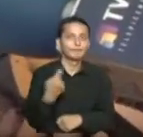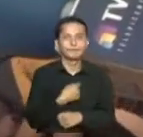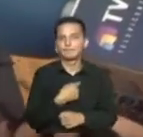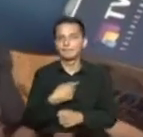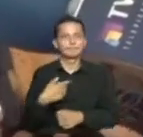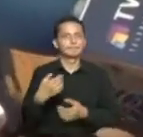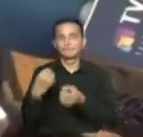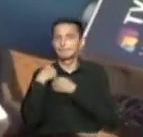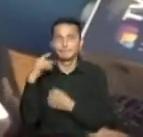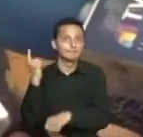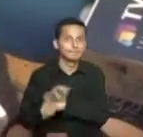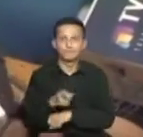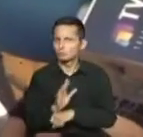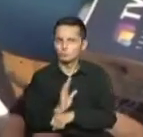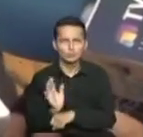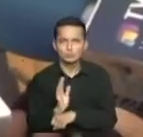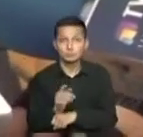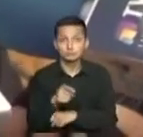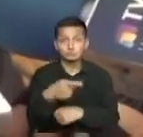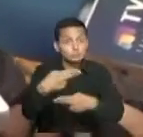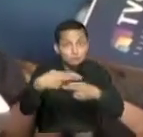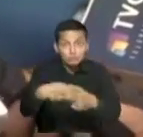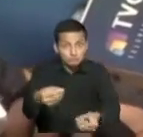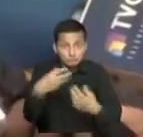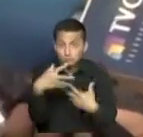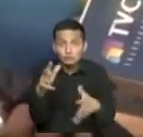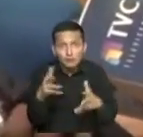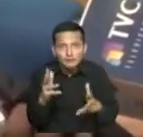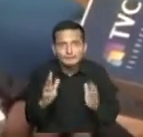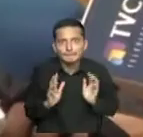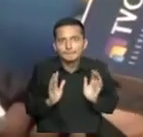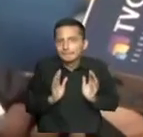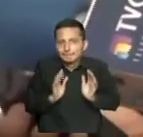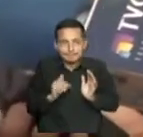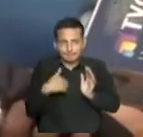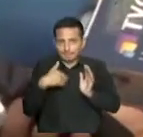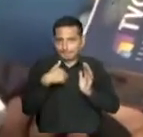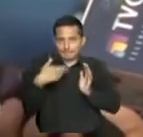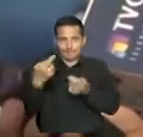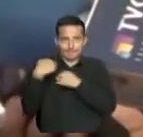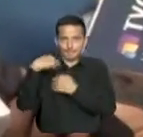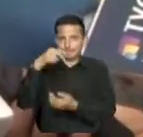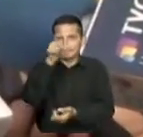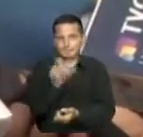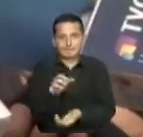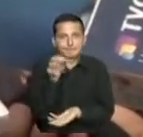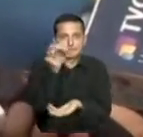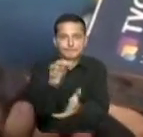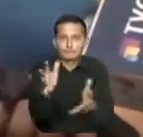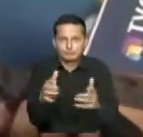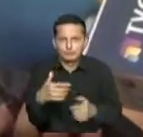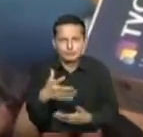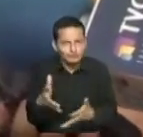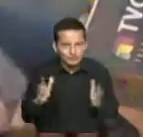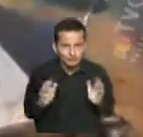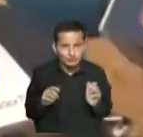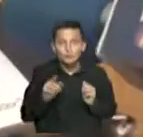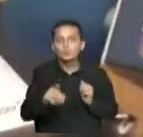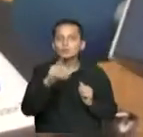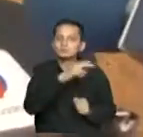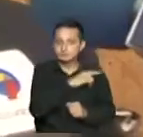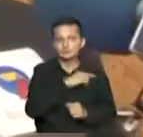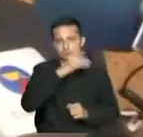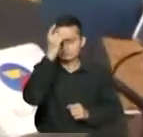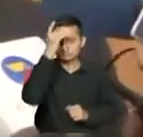rector y si es que no envían el nombre, en ese sentido nosotros no pondremos ninguna persona porque no tenemos, tiene que decidir la universidad. No,